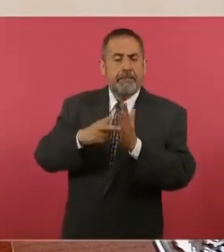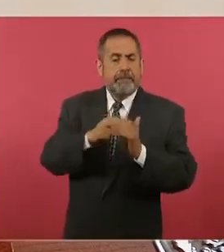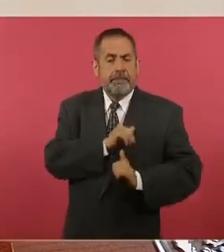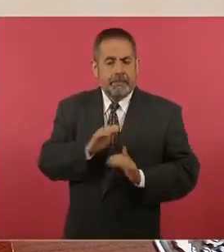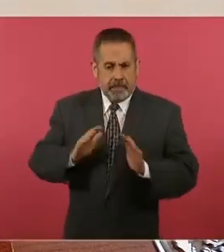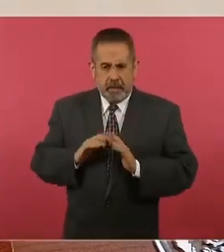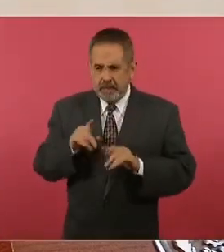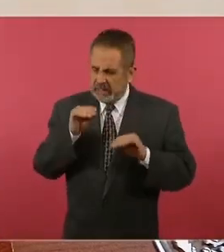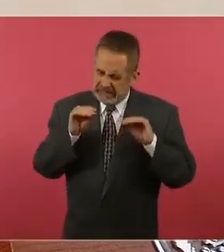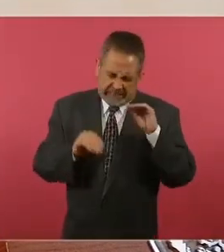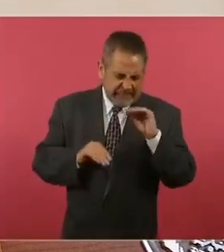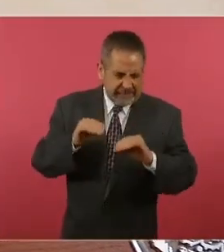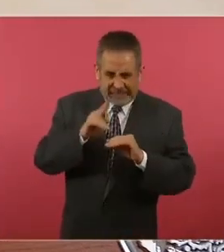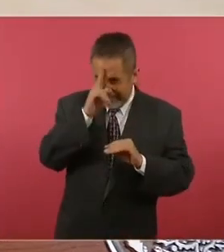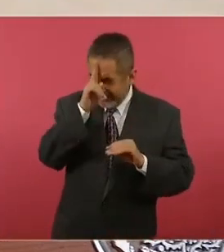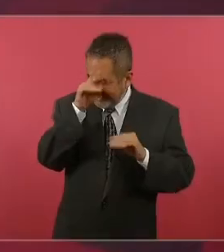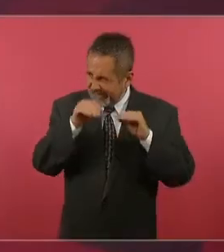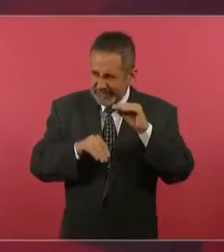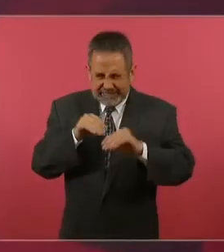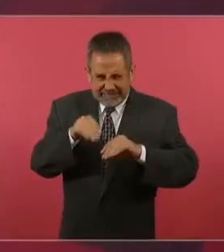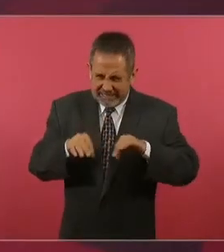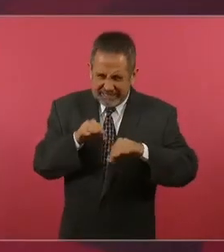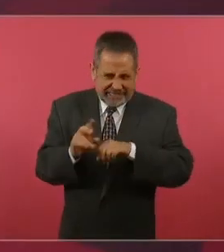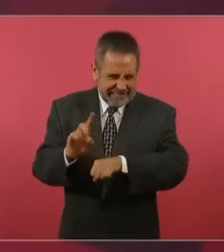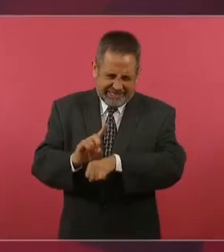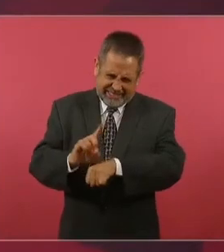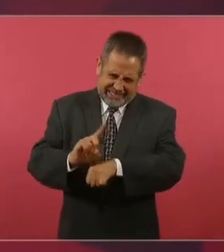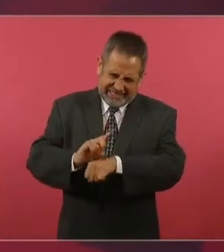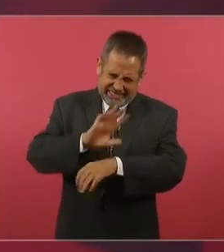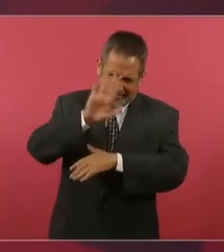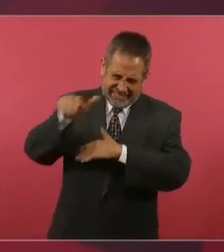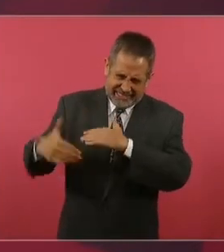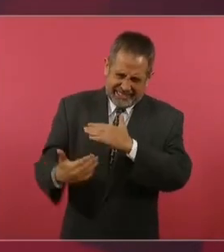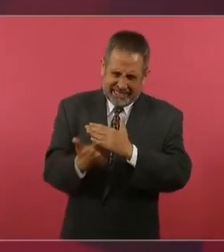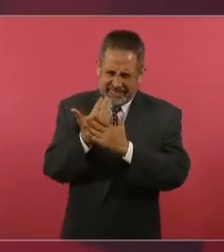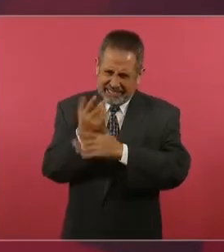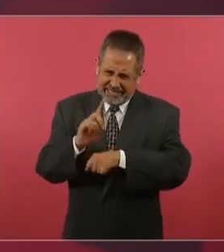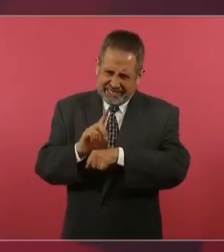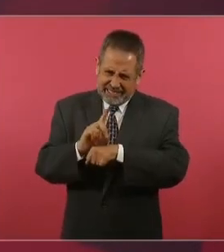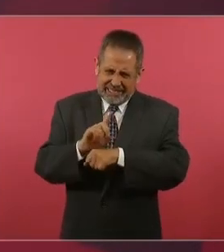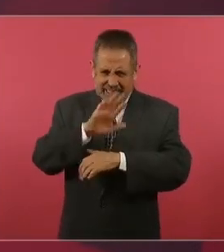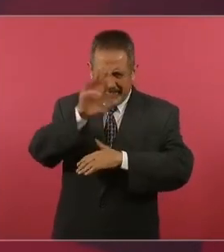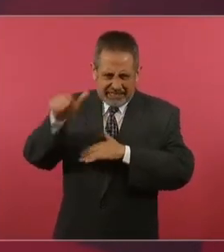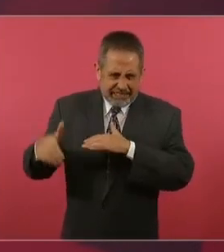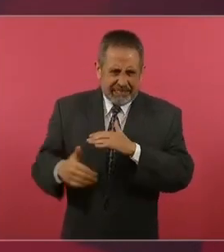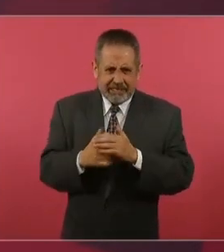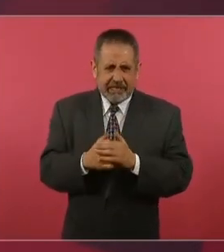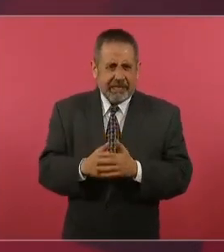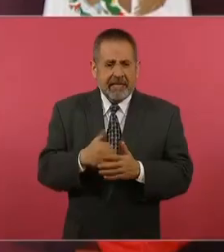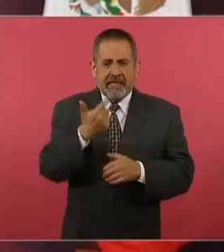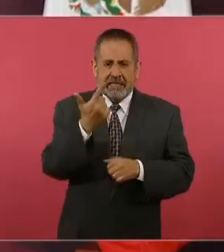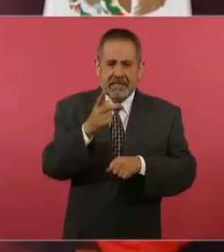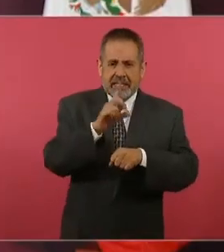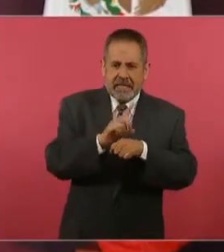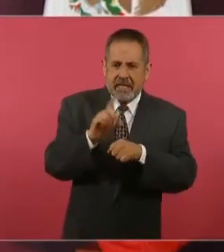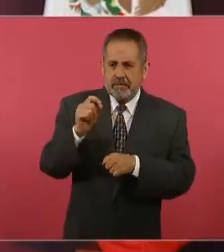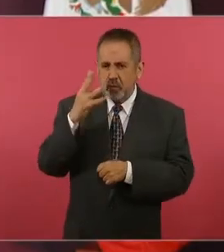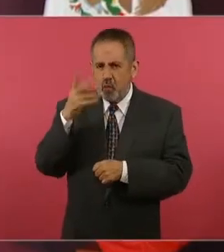militares, pero ahí estamos día y noche, ahí 7 por